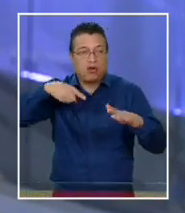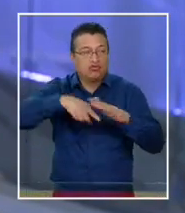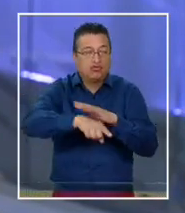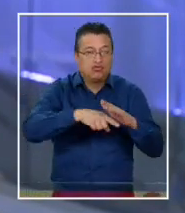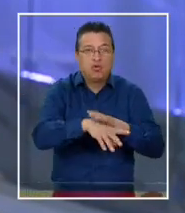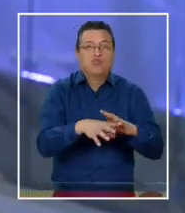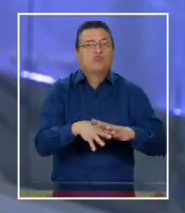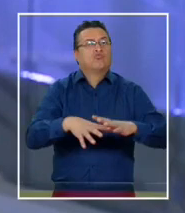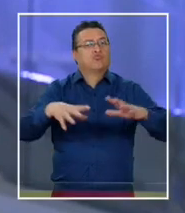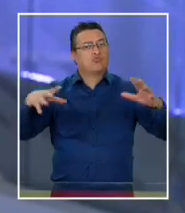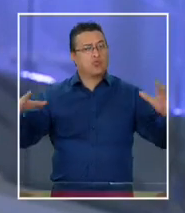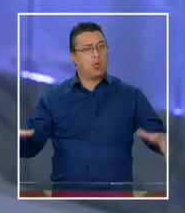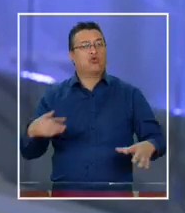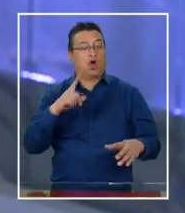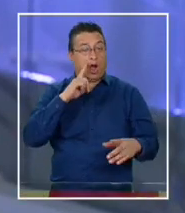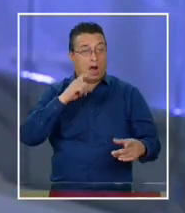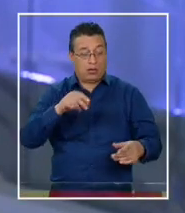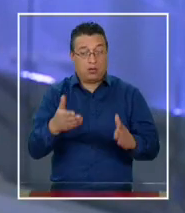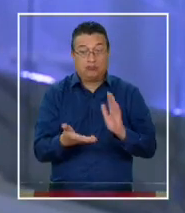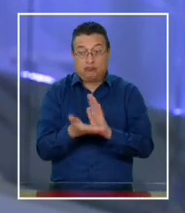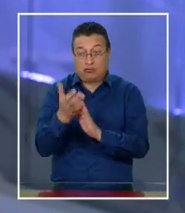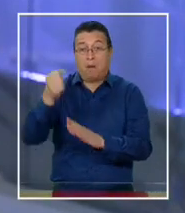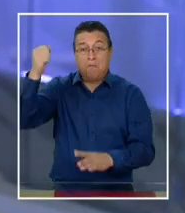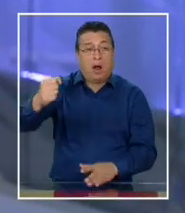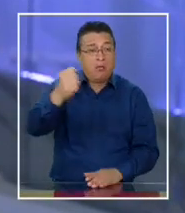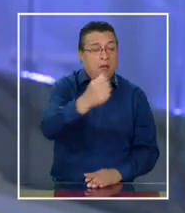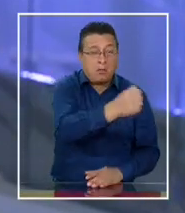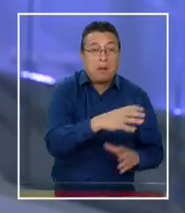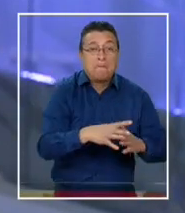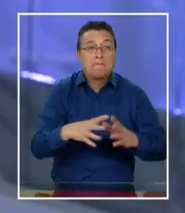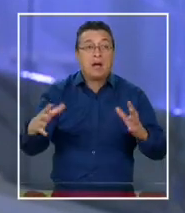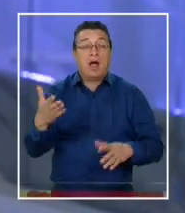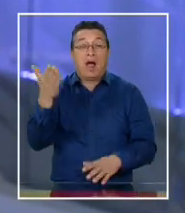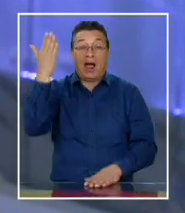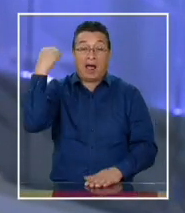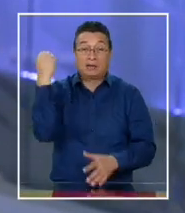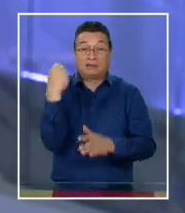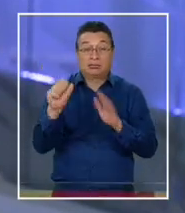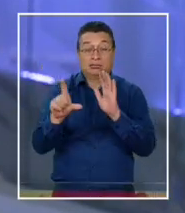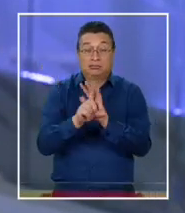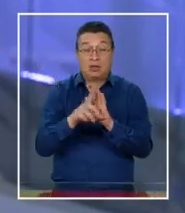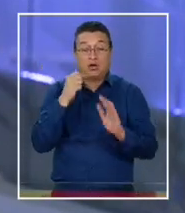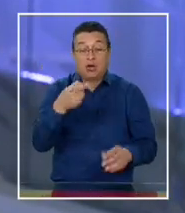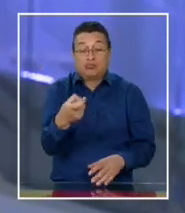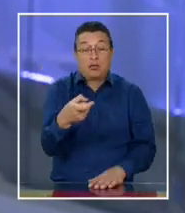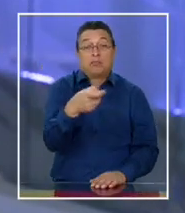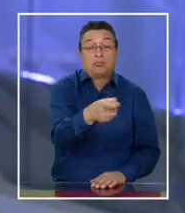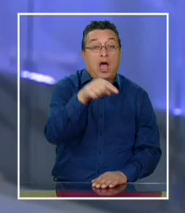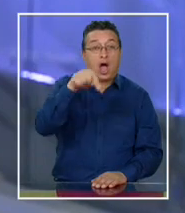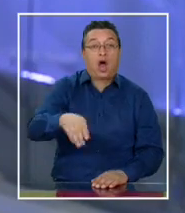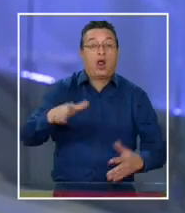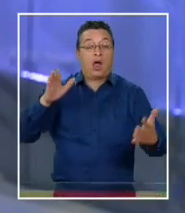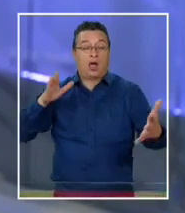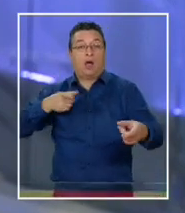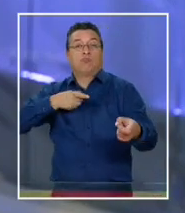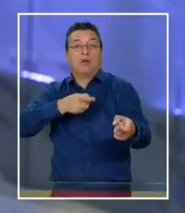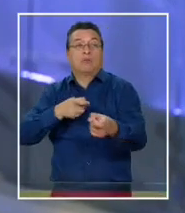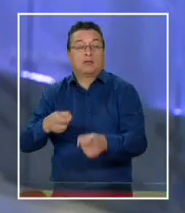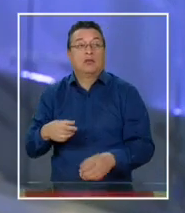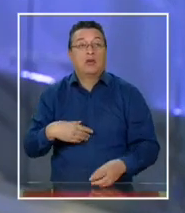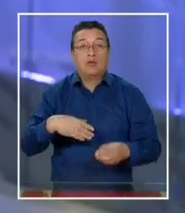al país y de la mano de Carmelo metro del homicidio porque delitos que antes se convirtían con un arma corta hoy día se comete con un arma de